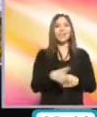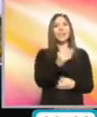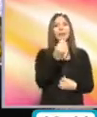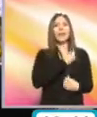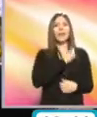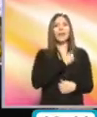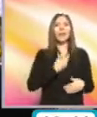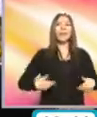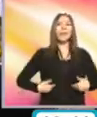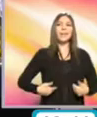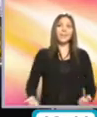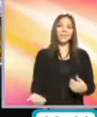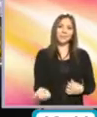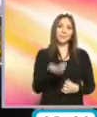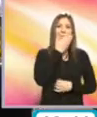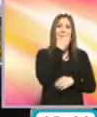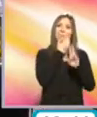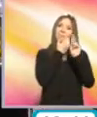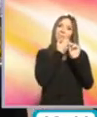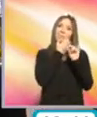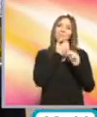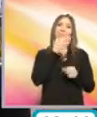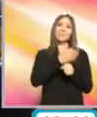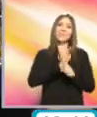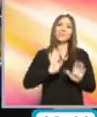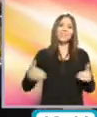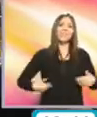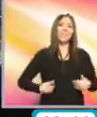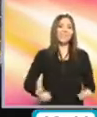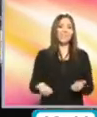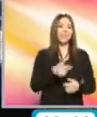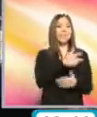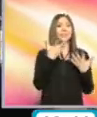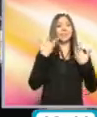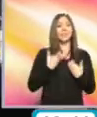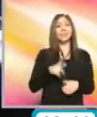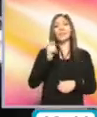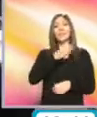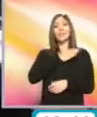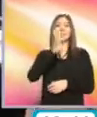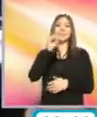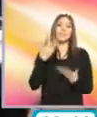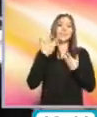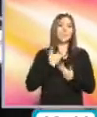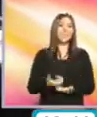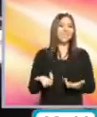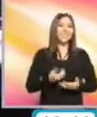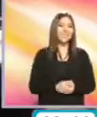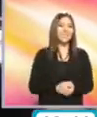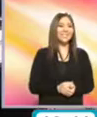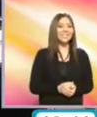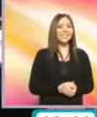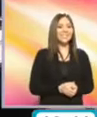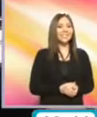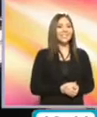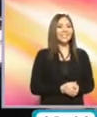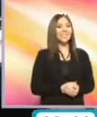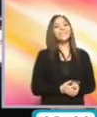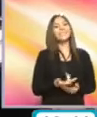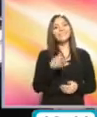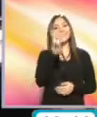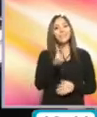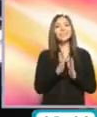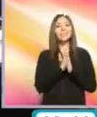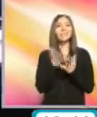aguantaste el hambre, ¿verdad? No, la verdad que no, ya es hambrita. Estos sustos no son buenos. ¡La para chalupa! No nos vuelvas a asustar, porque de verdad, por favor. No